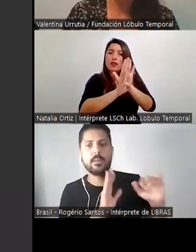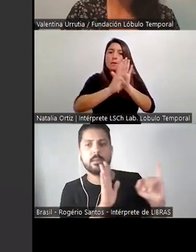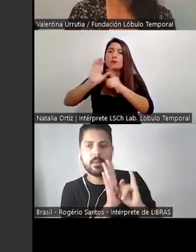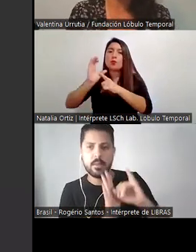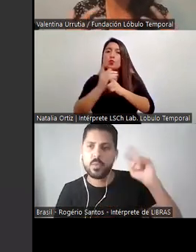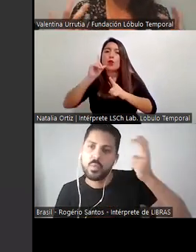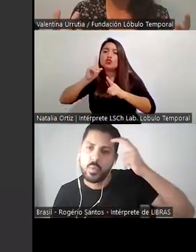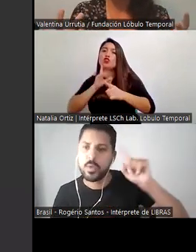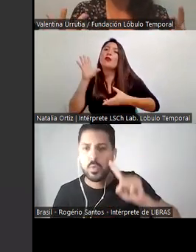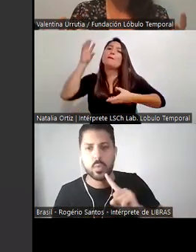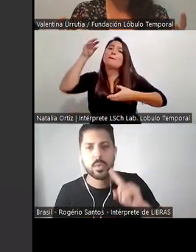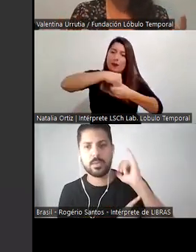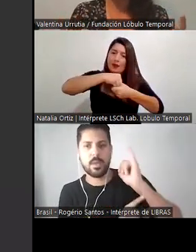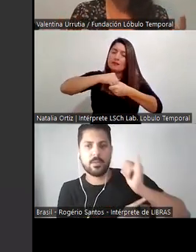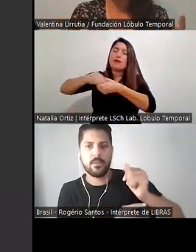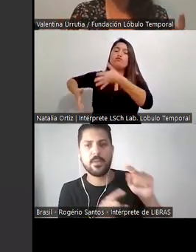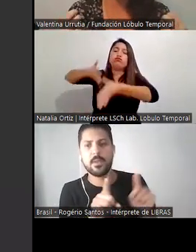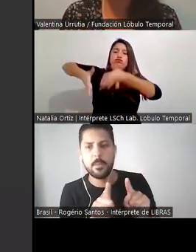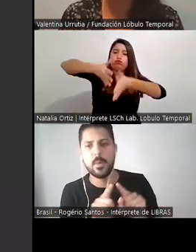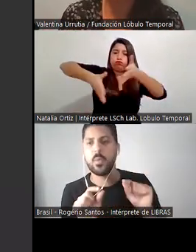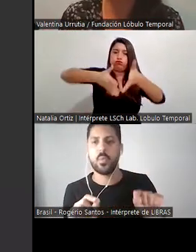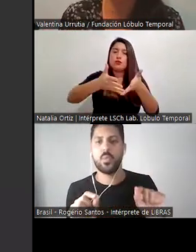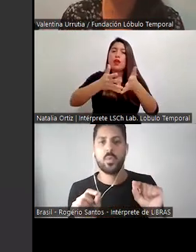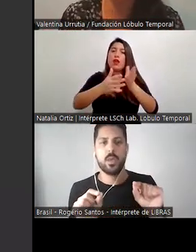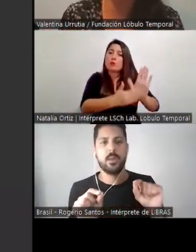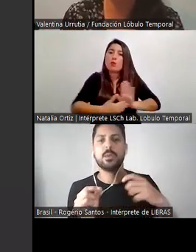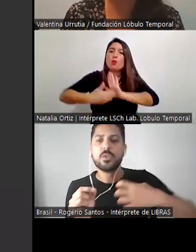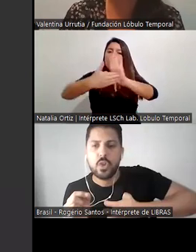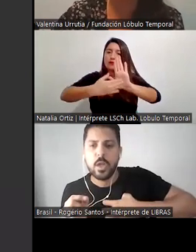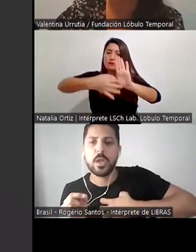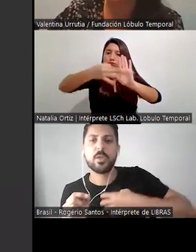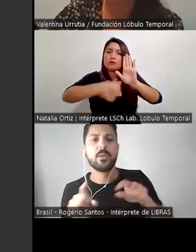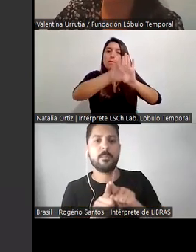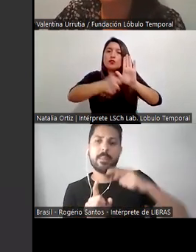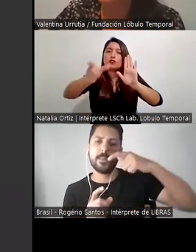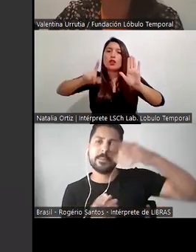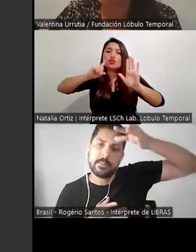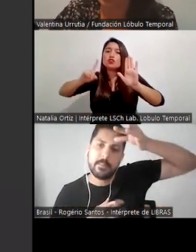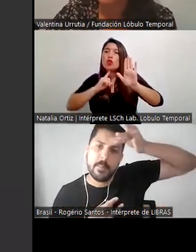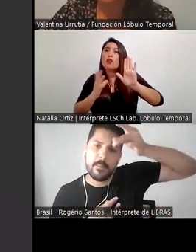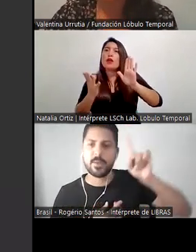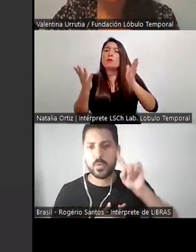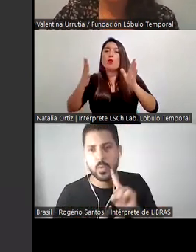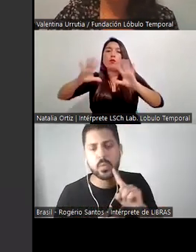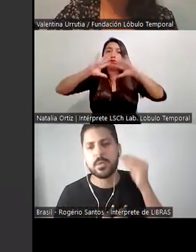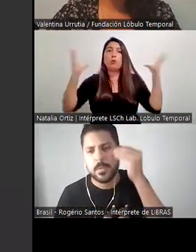narrativa, dando cuenta finalmente de la forma en que las personas sordas perciben y experimentan el mundo.